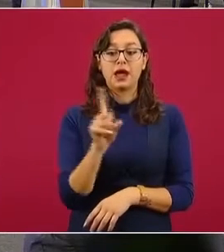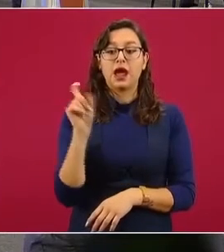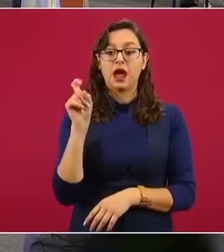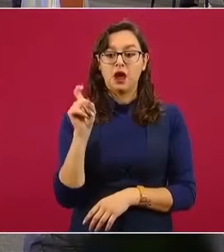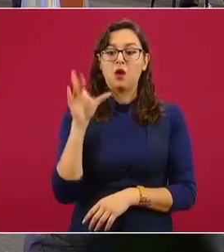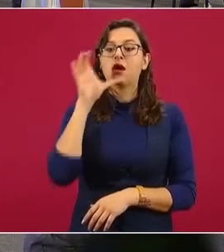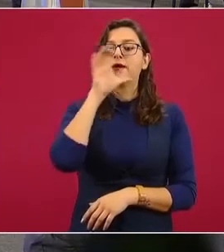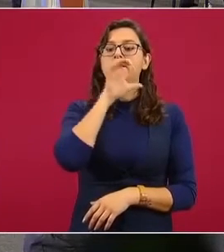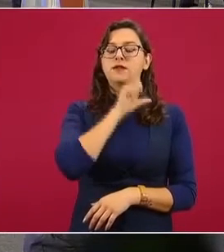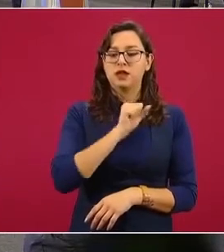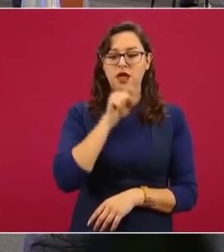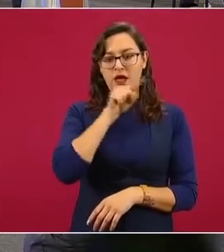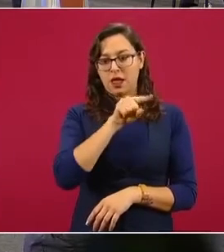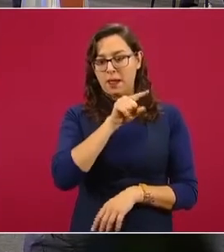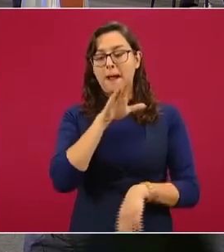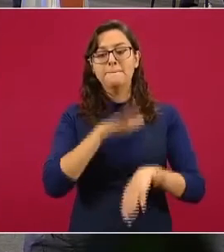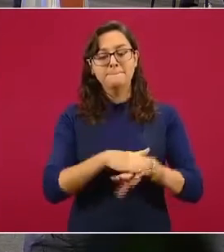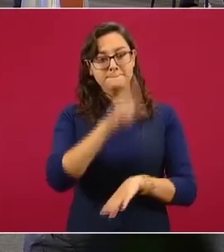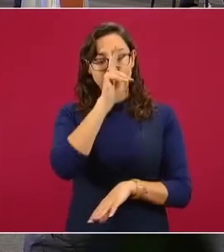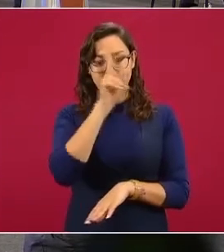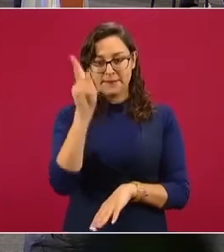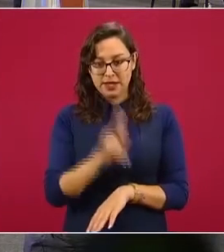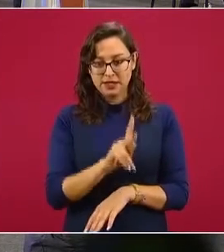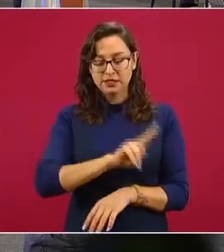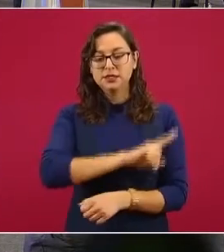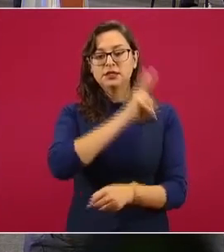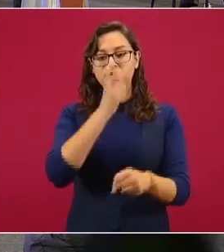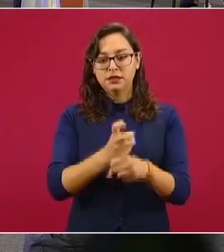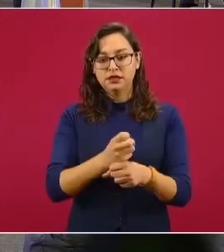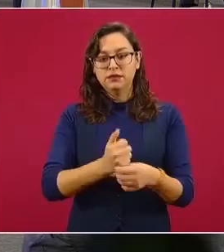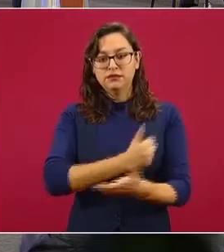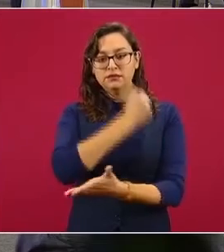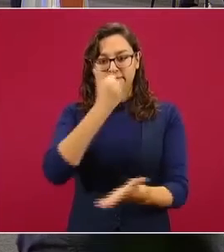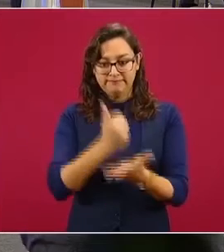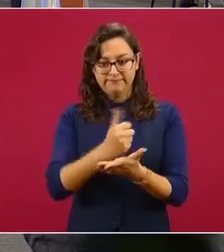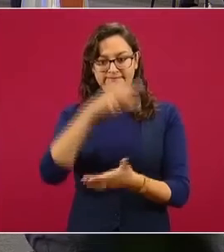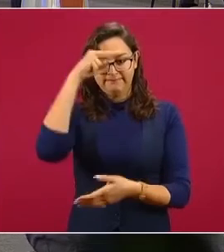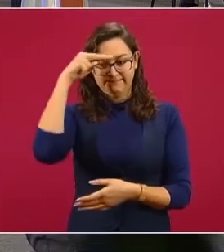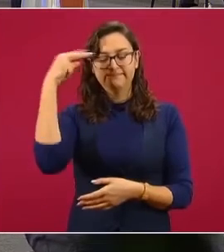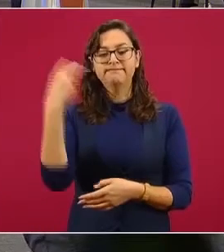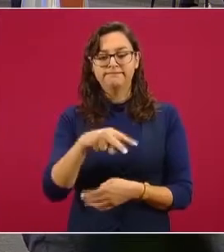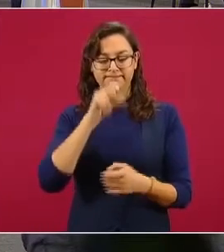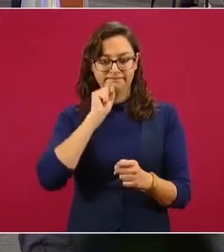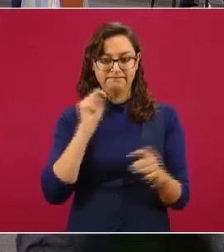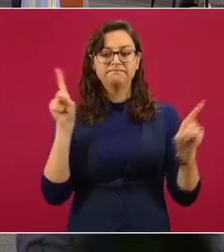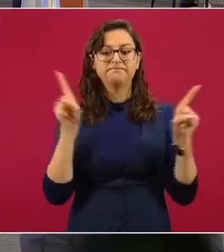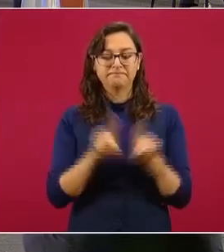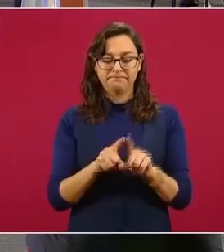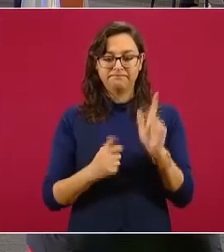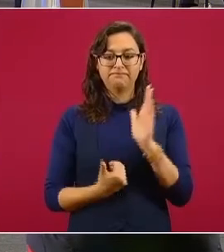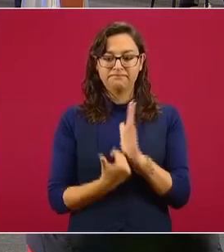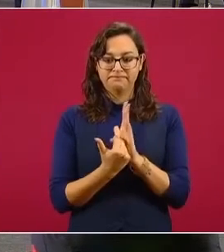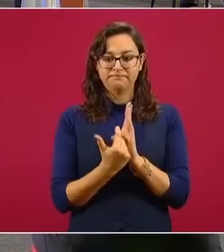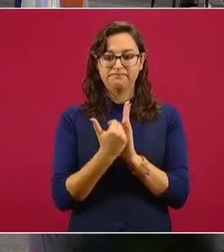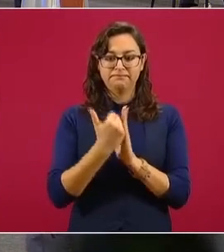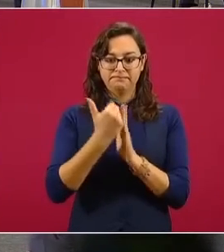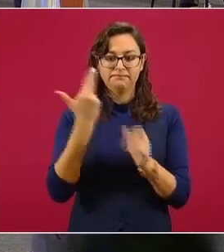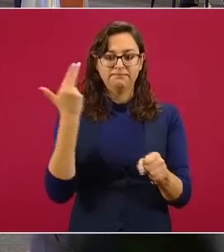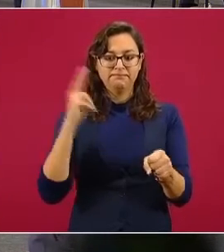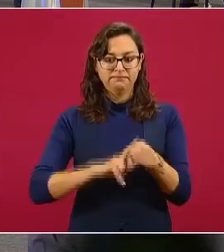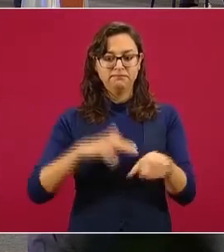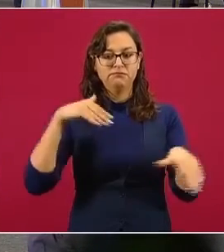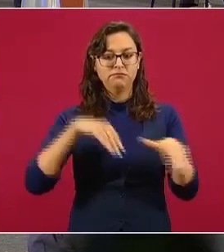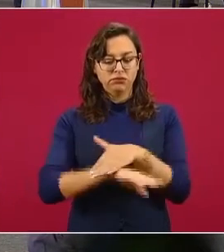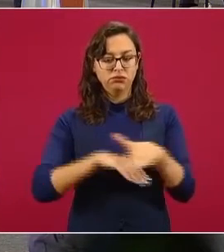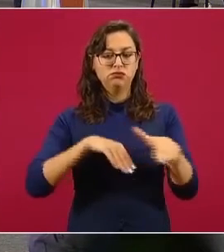Aguascalientes, ahorita como el de mayor ocupación, seguido de la Ciudad de México, que también ha ido ascendiendo por la ocupación de